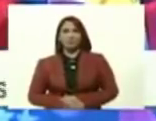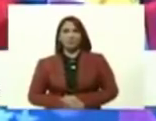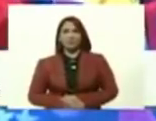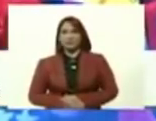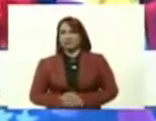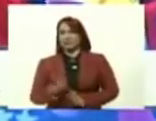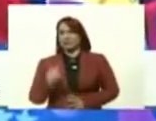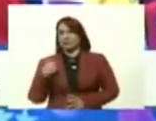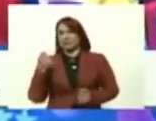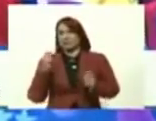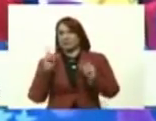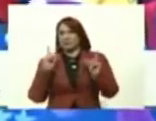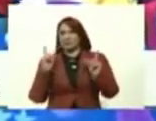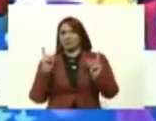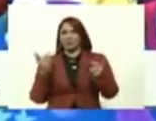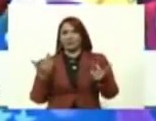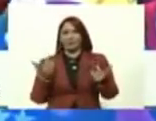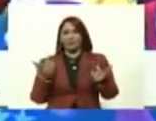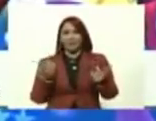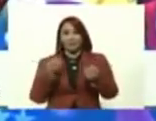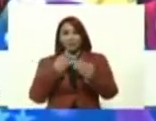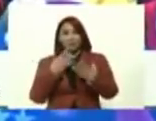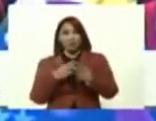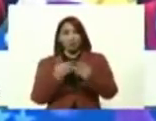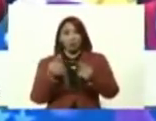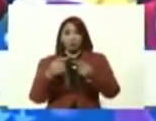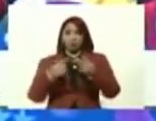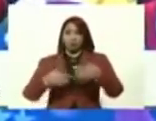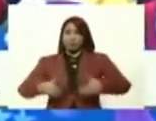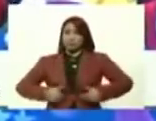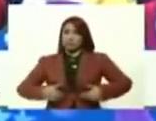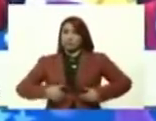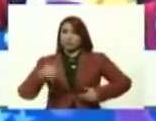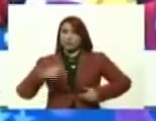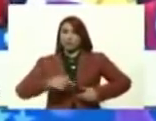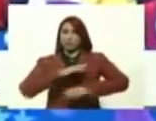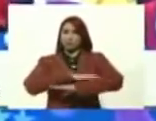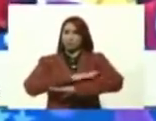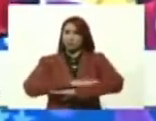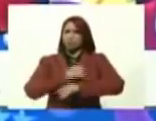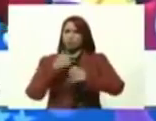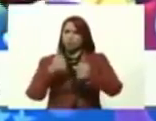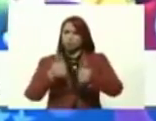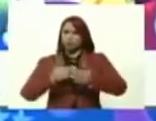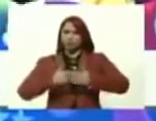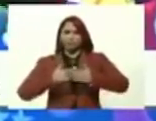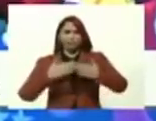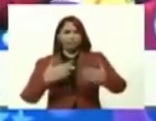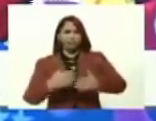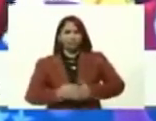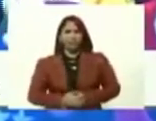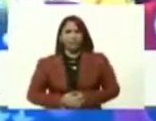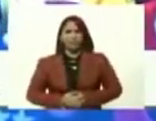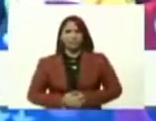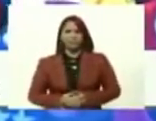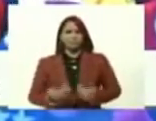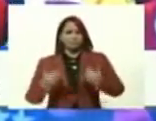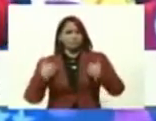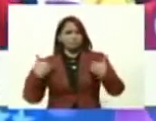creérselo. Pero bueno, todo esto es producto del esfuerzo, de la disciplina, de la entrega, de la